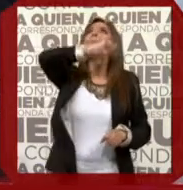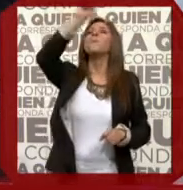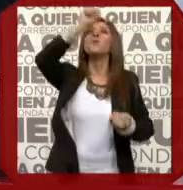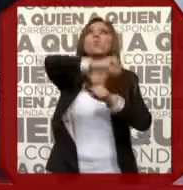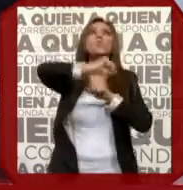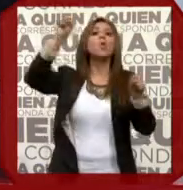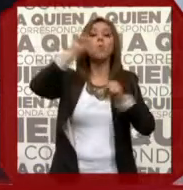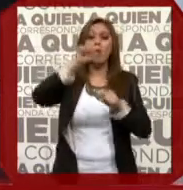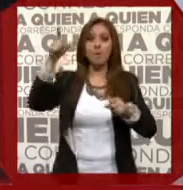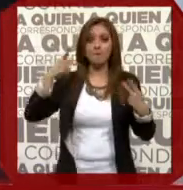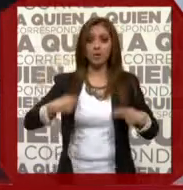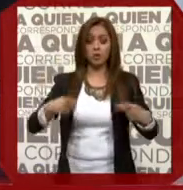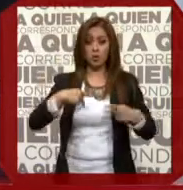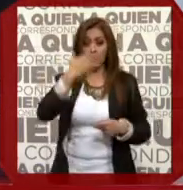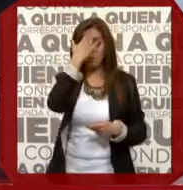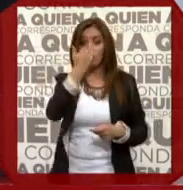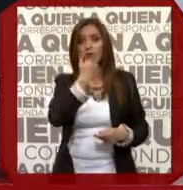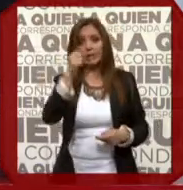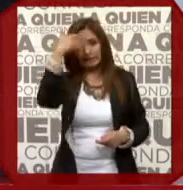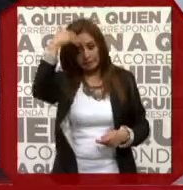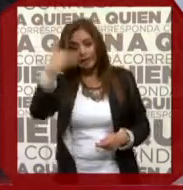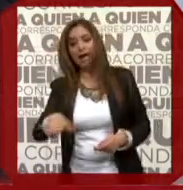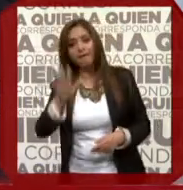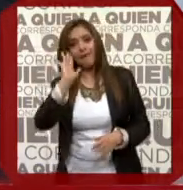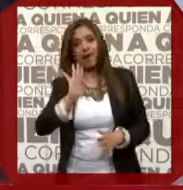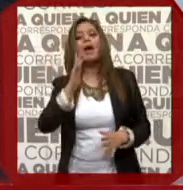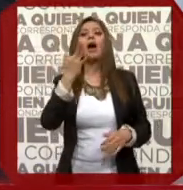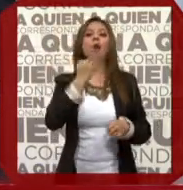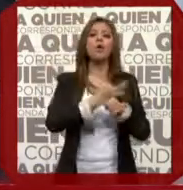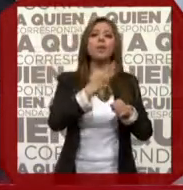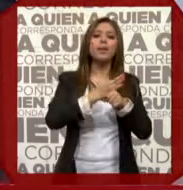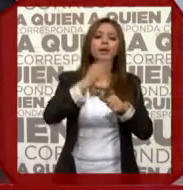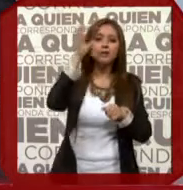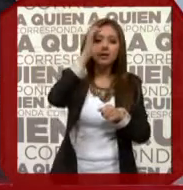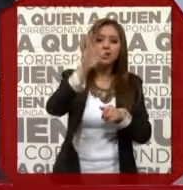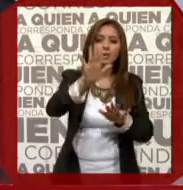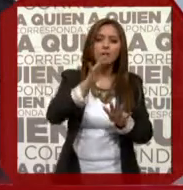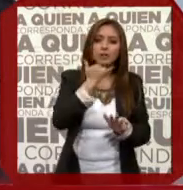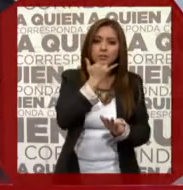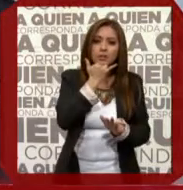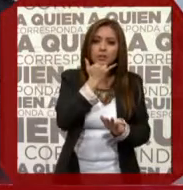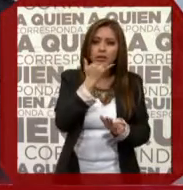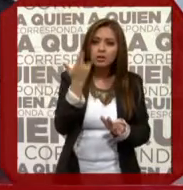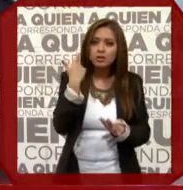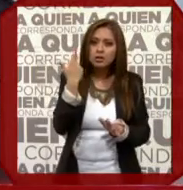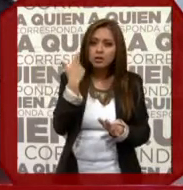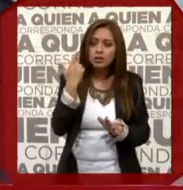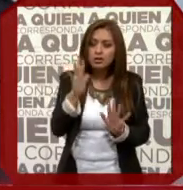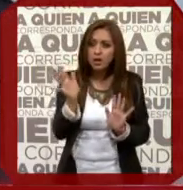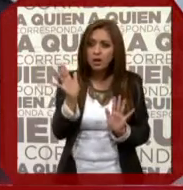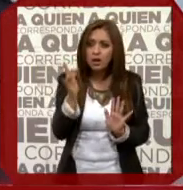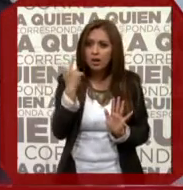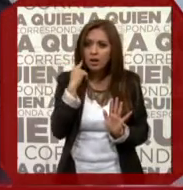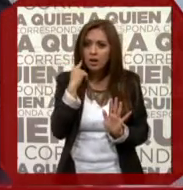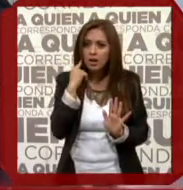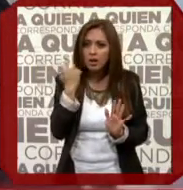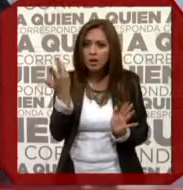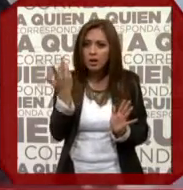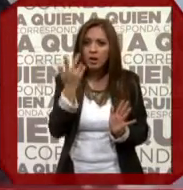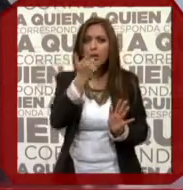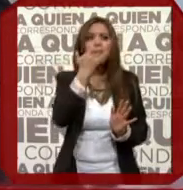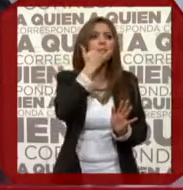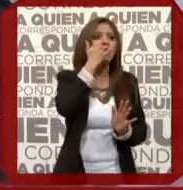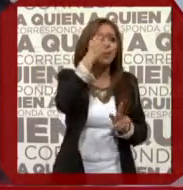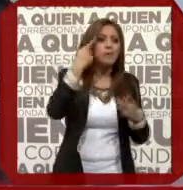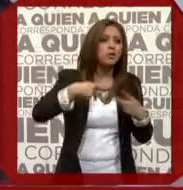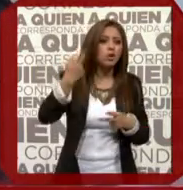lanzan profesionales. Hay tanta ciencia... Espérame, voy a ver si acaba el radio. ¿Ya acabó el radio funcionar? ¿Sí? Para no interrumpir a